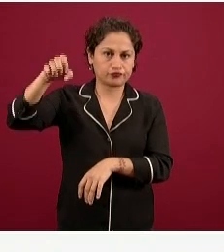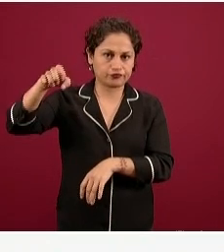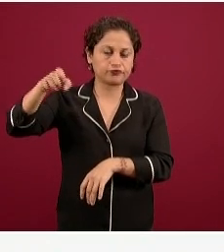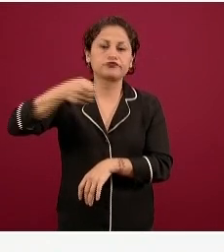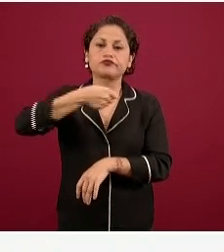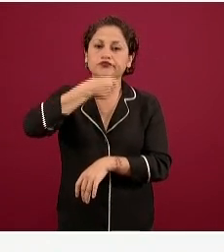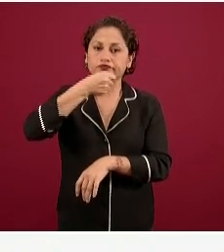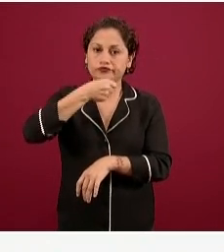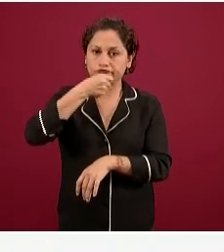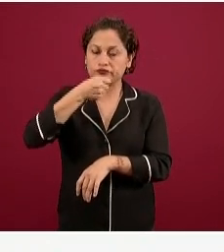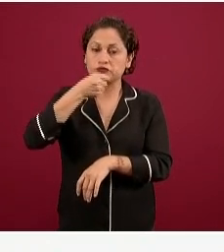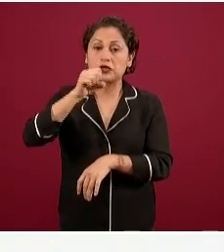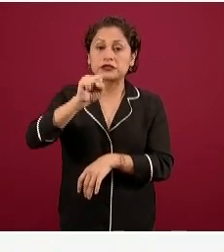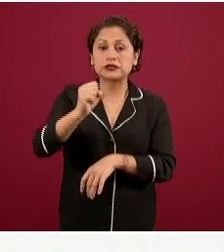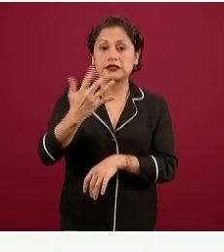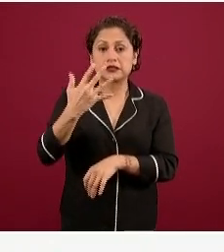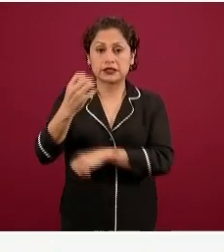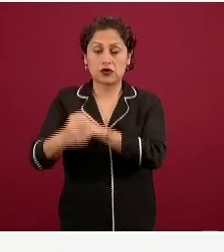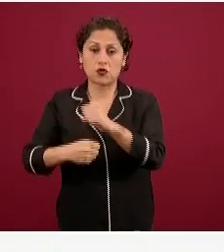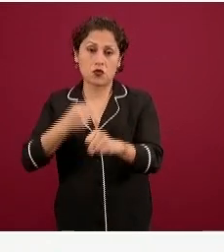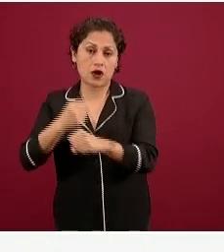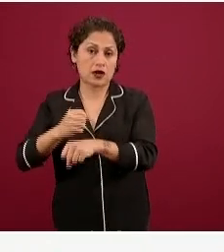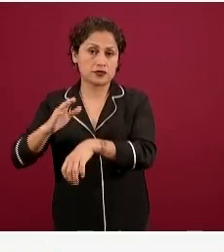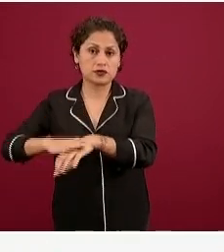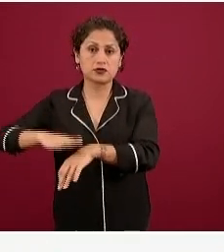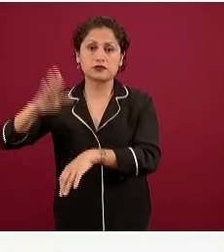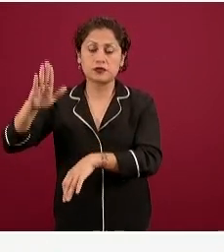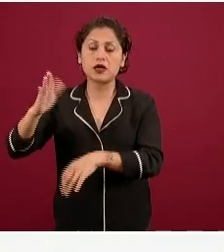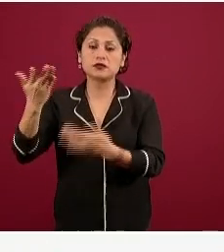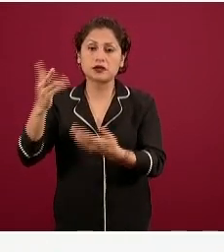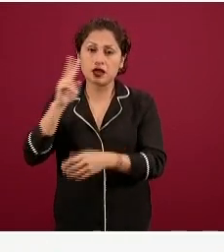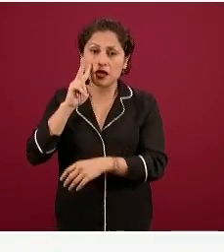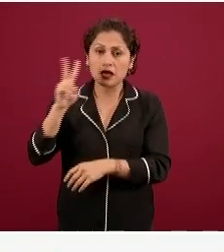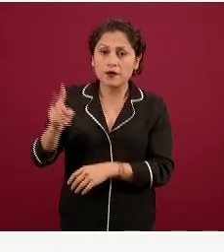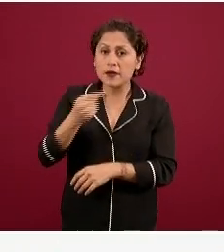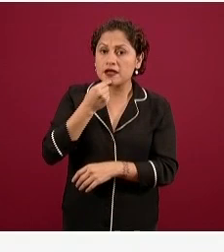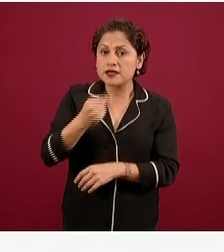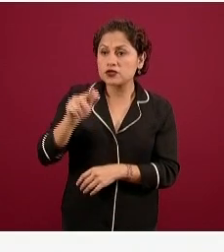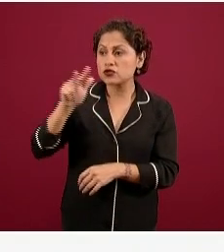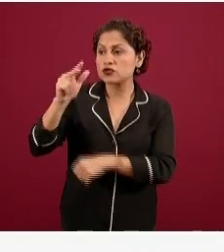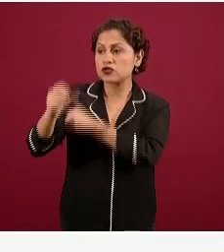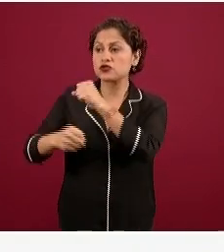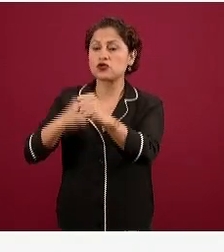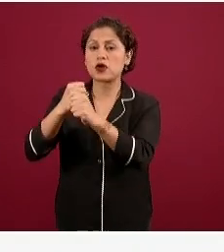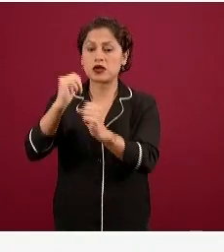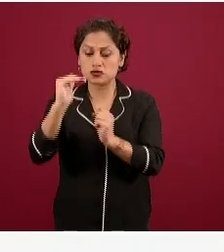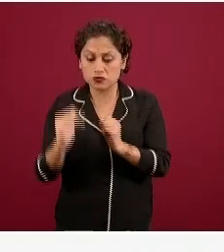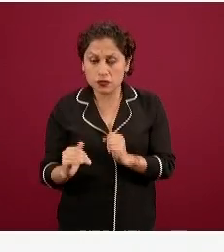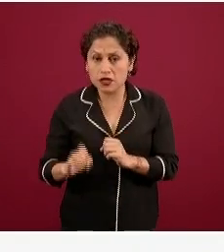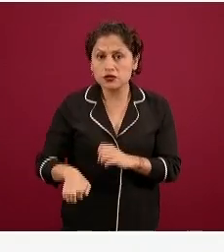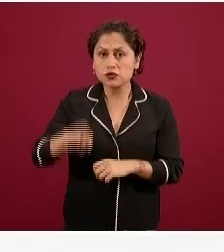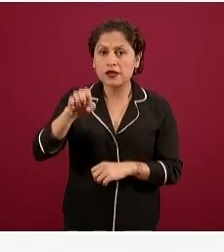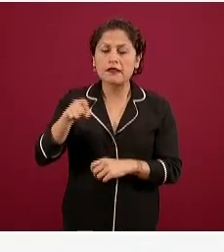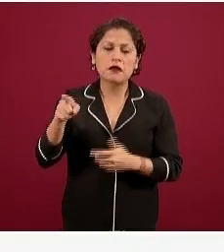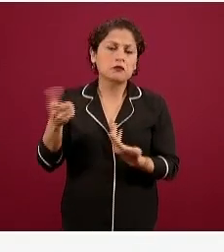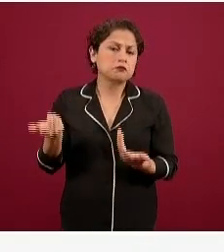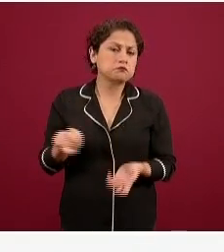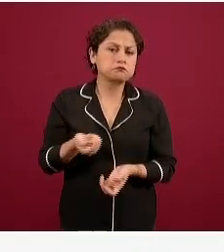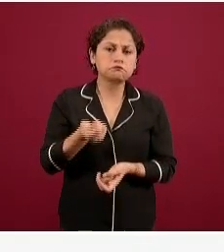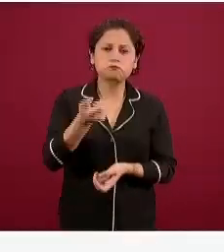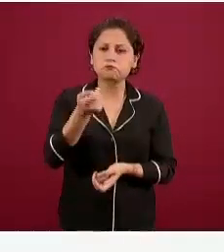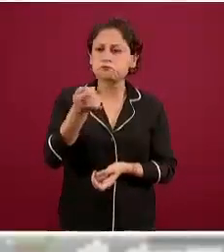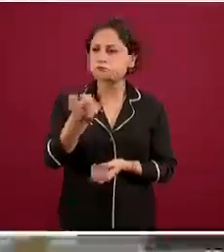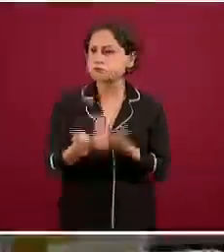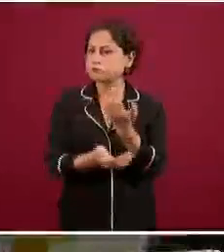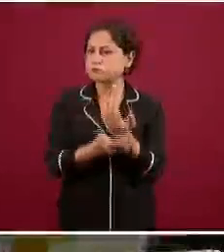incremento en los mayores de 65 años y vemos cómo los menores de edad, 18 años para abajo, realmente representan la menor cantidad